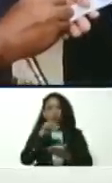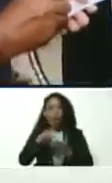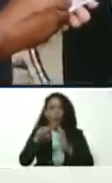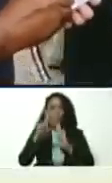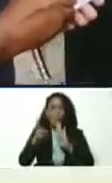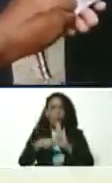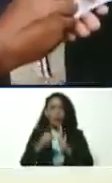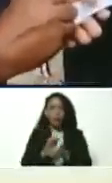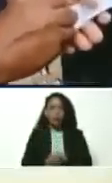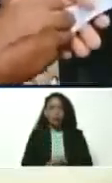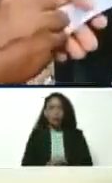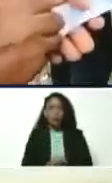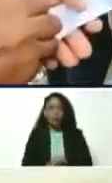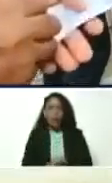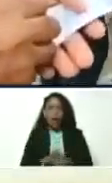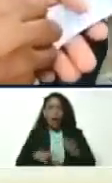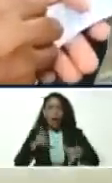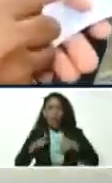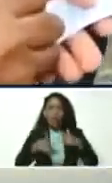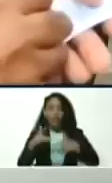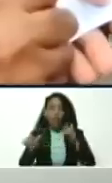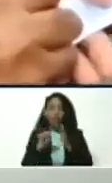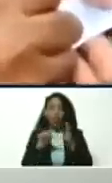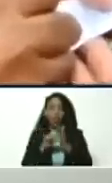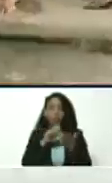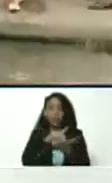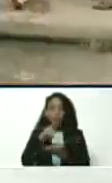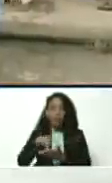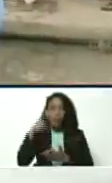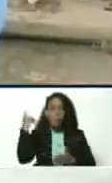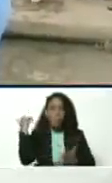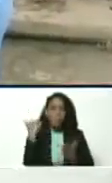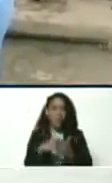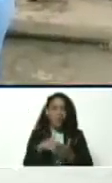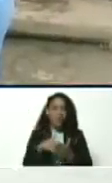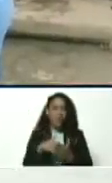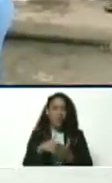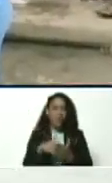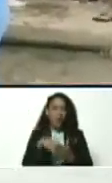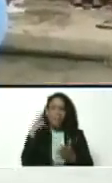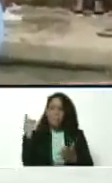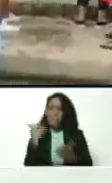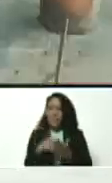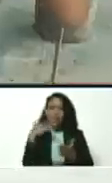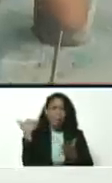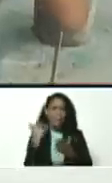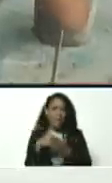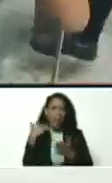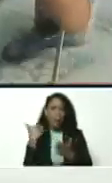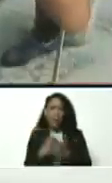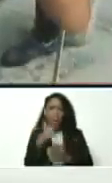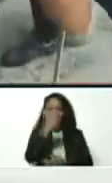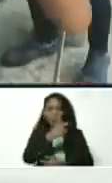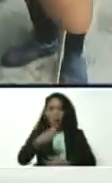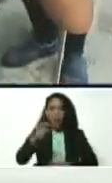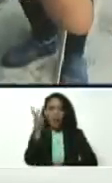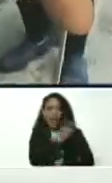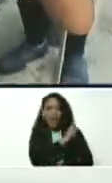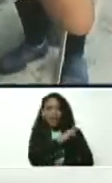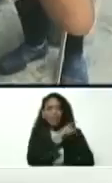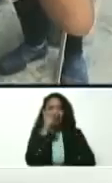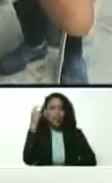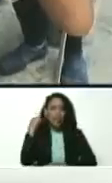en aptos donde van a participar miles de miles de jefes y jefas